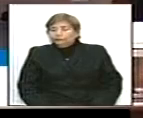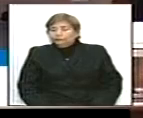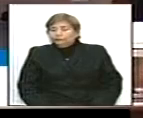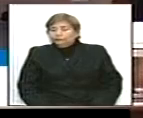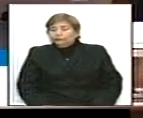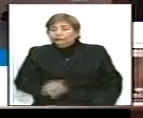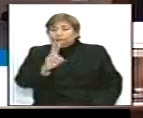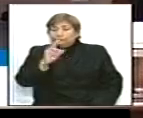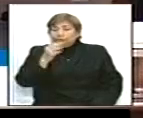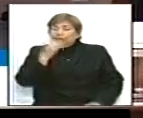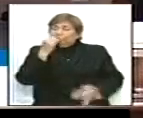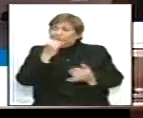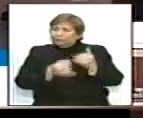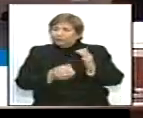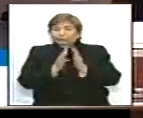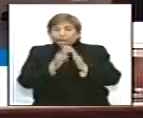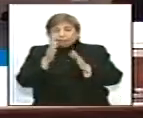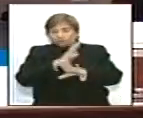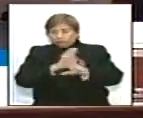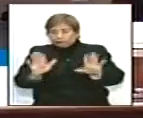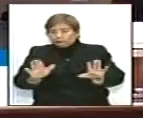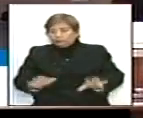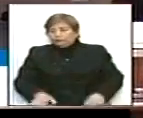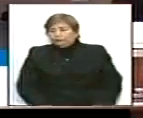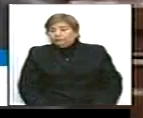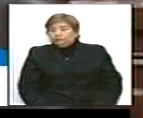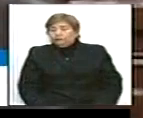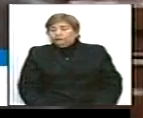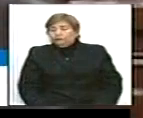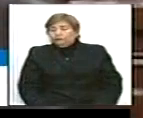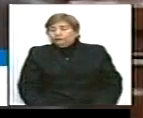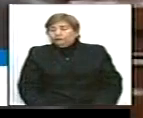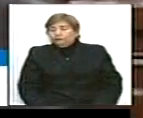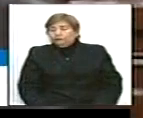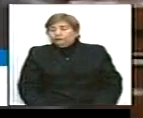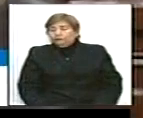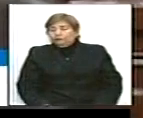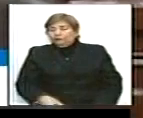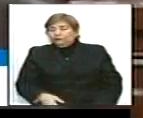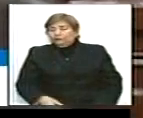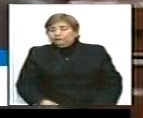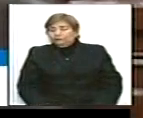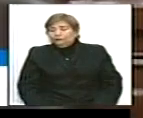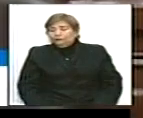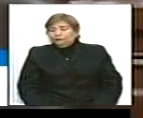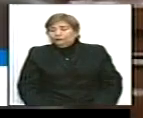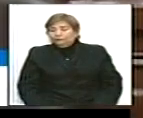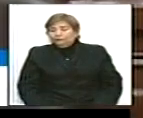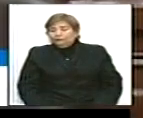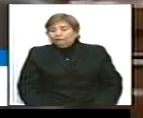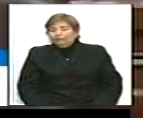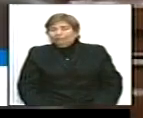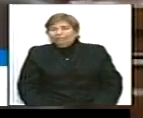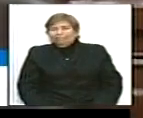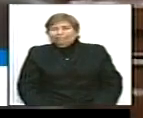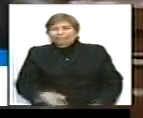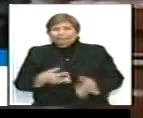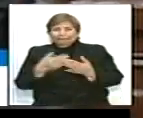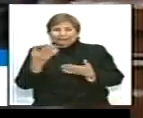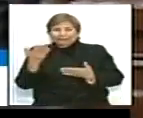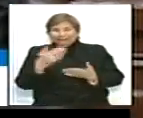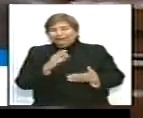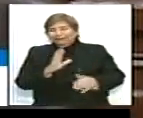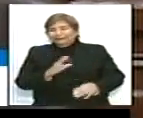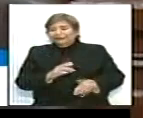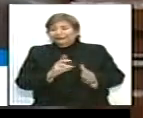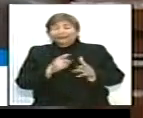Congresista Velázquez, para que pueda terminar su intervención. Entonces, presidente, al último.